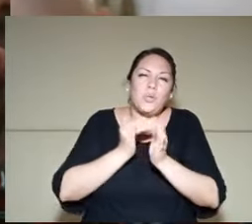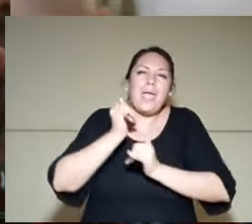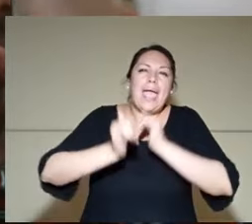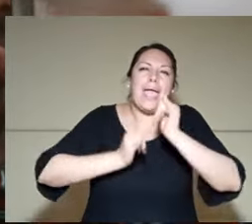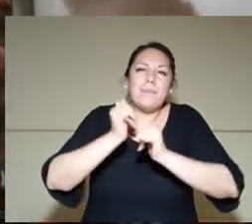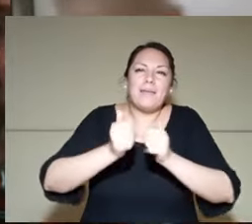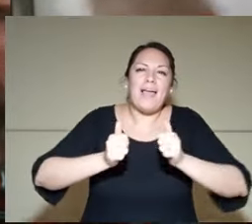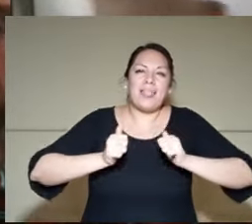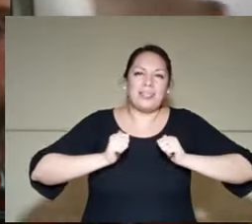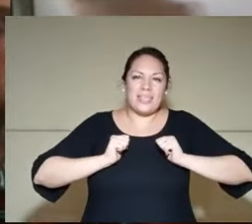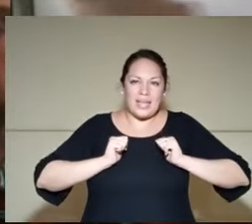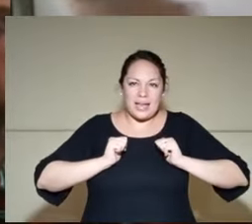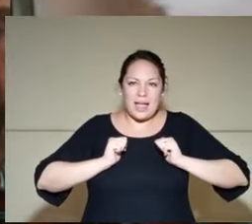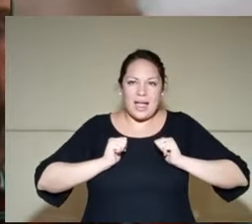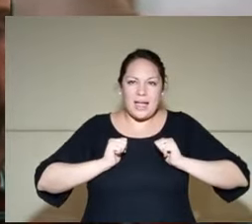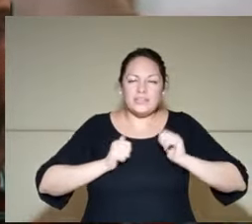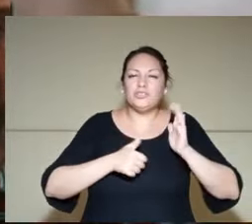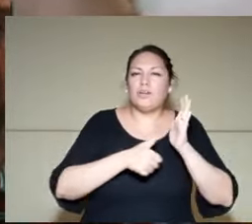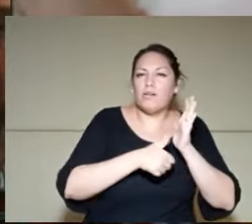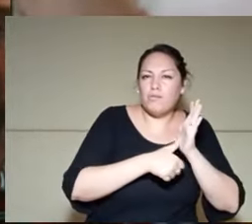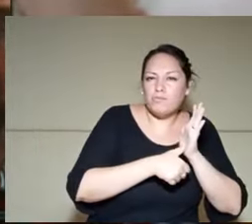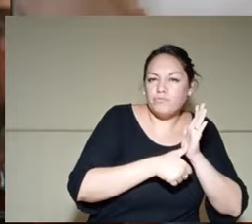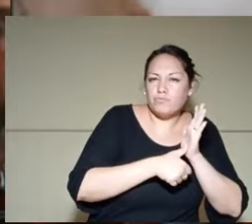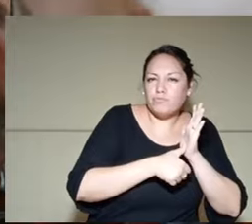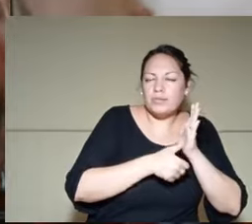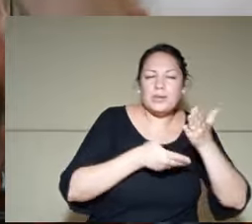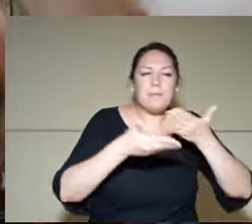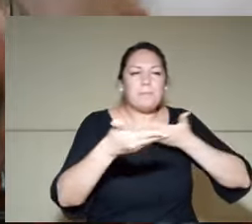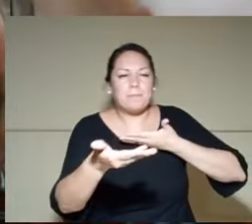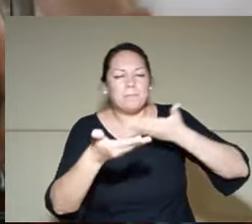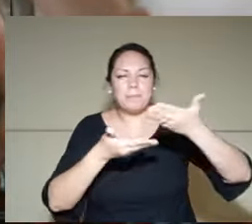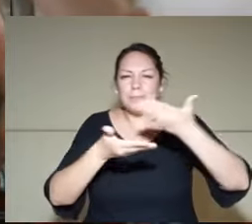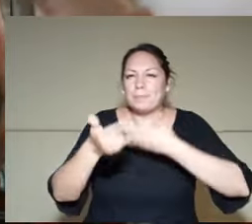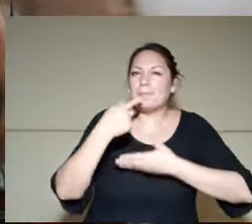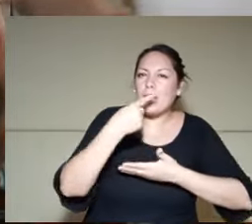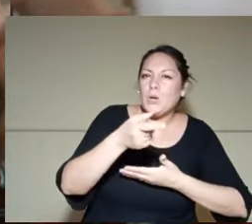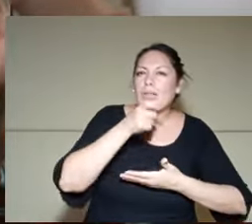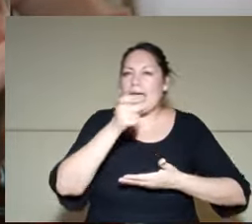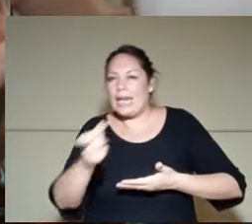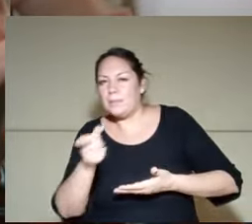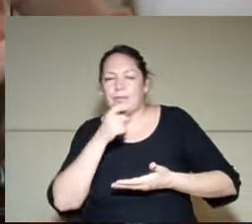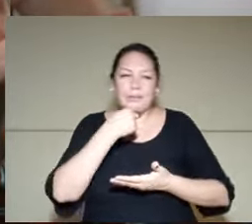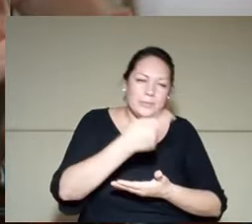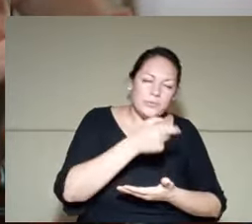habitualmente lo hacemos con un descanso y un poco más interactivo.